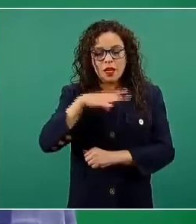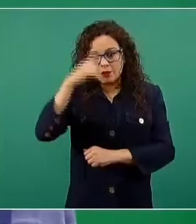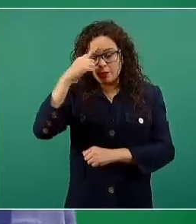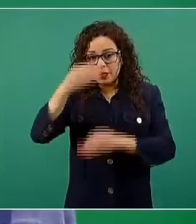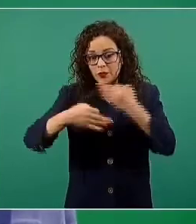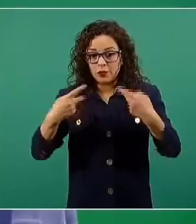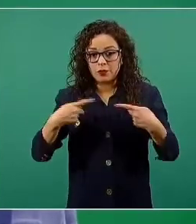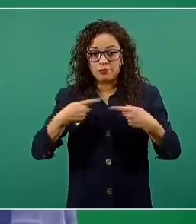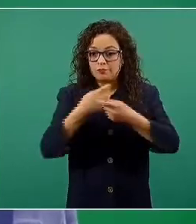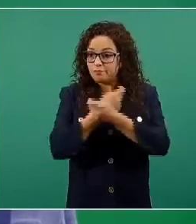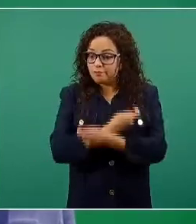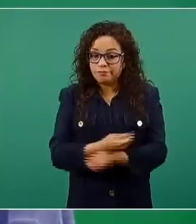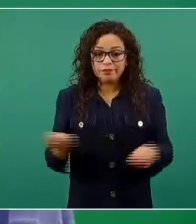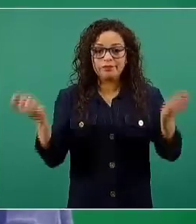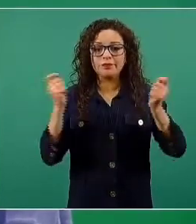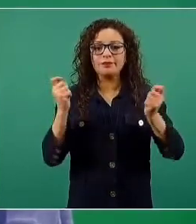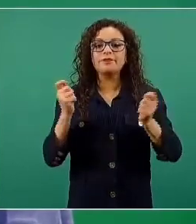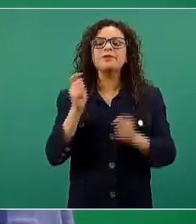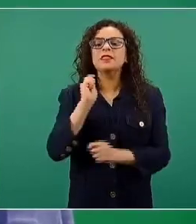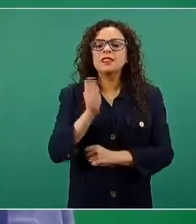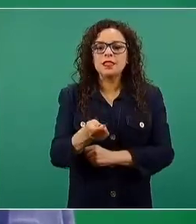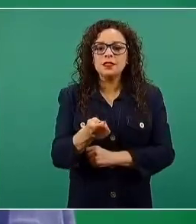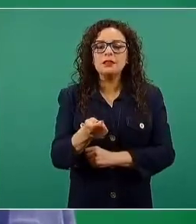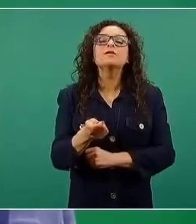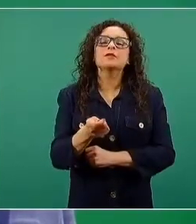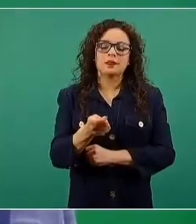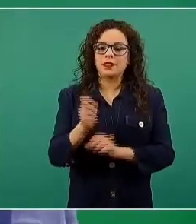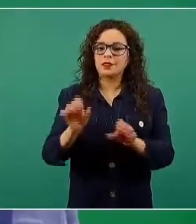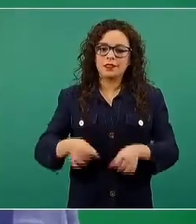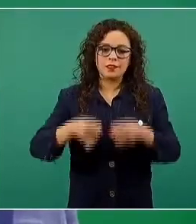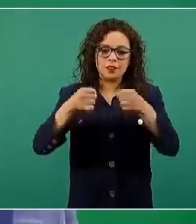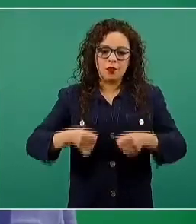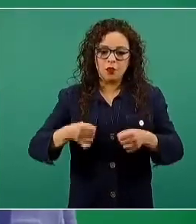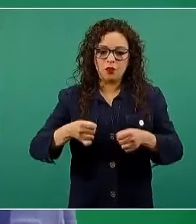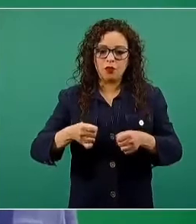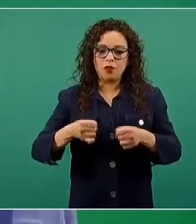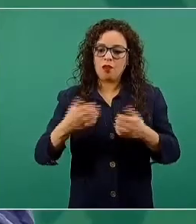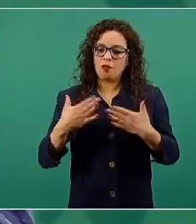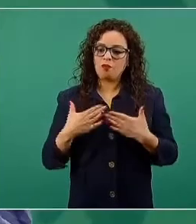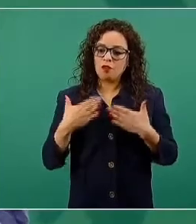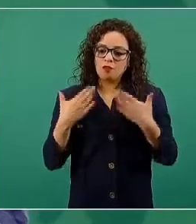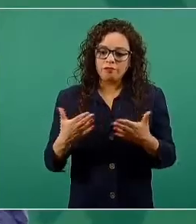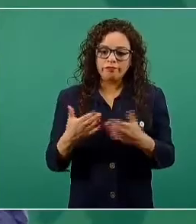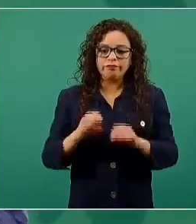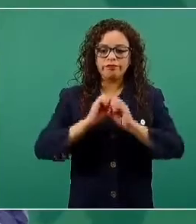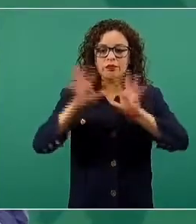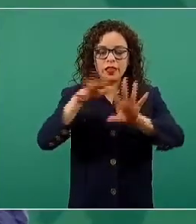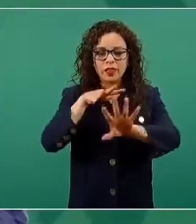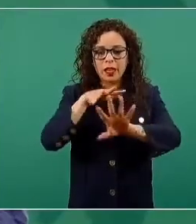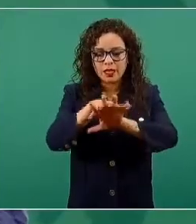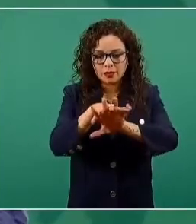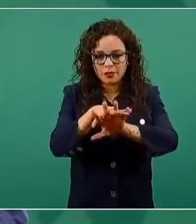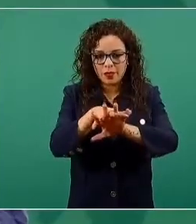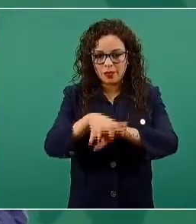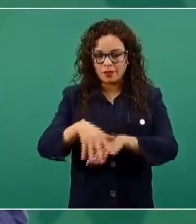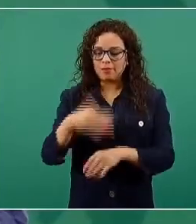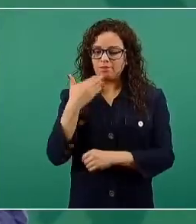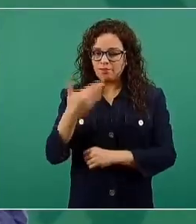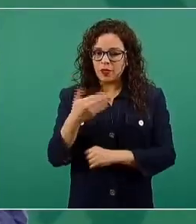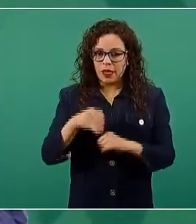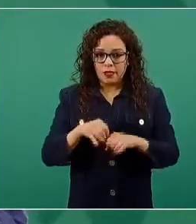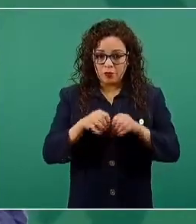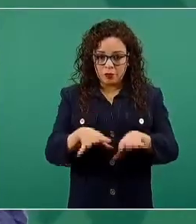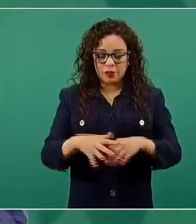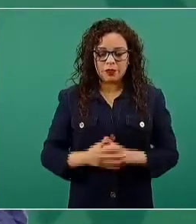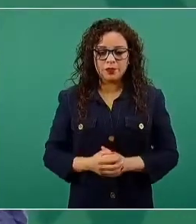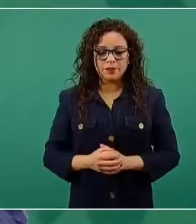público tengan un elemento de información veraz, transparente. Recordamos también para las